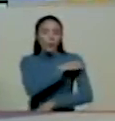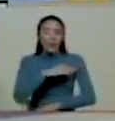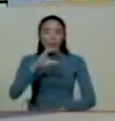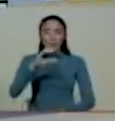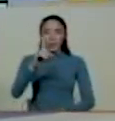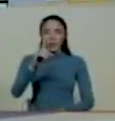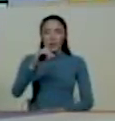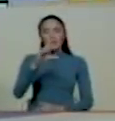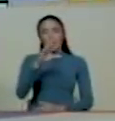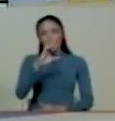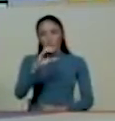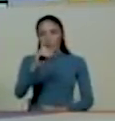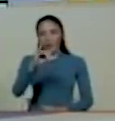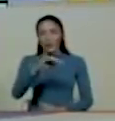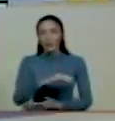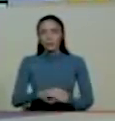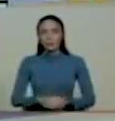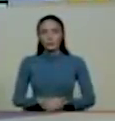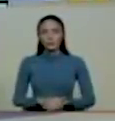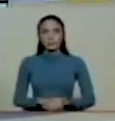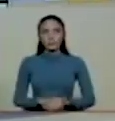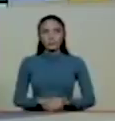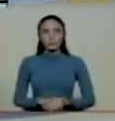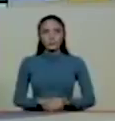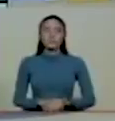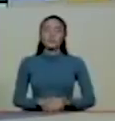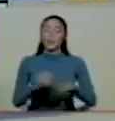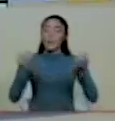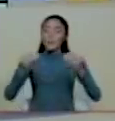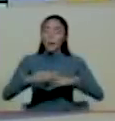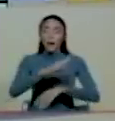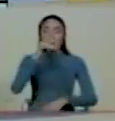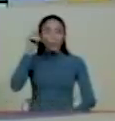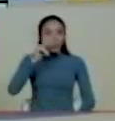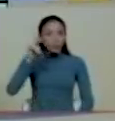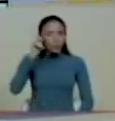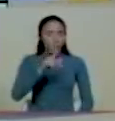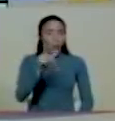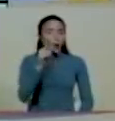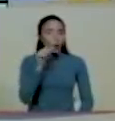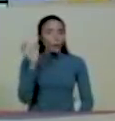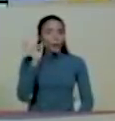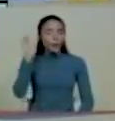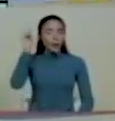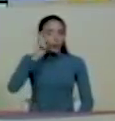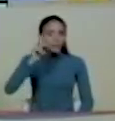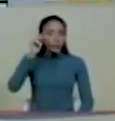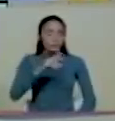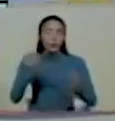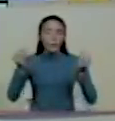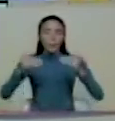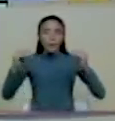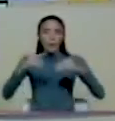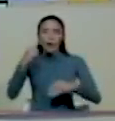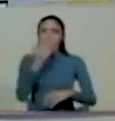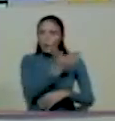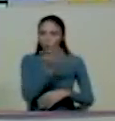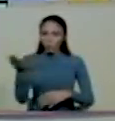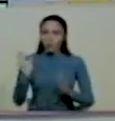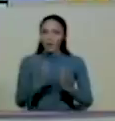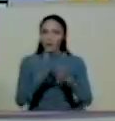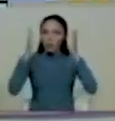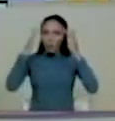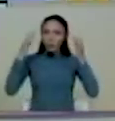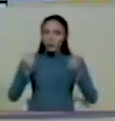Para ampliar el número de docentes, de profesores, profesoras. Muchas de ustedes ya con